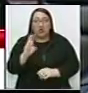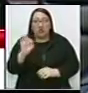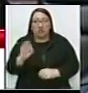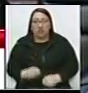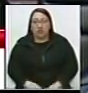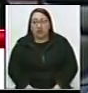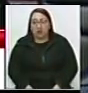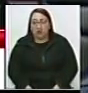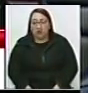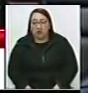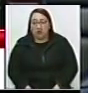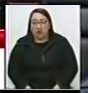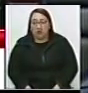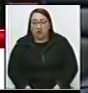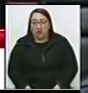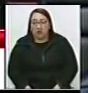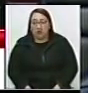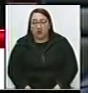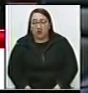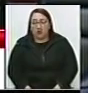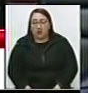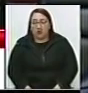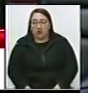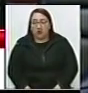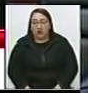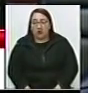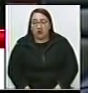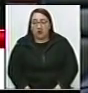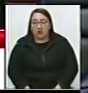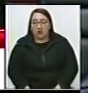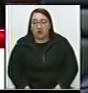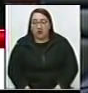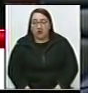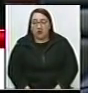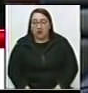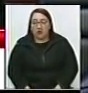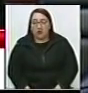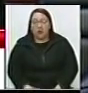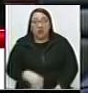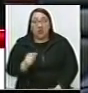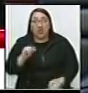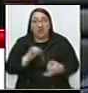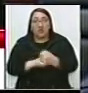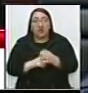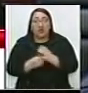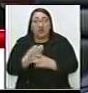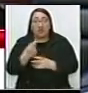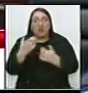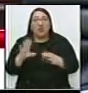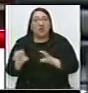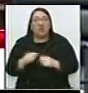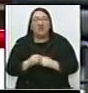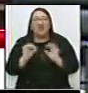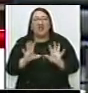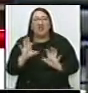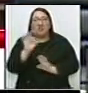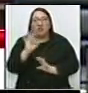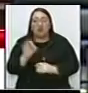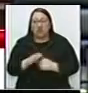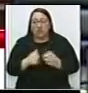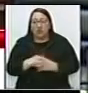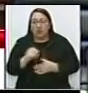15.2% del gobierno nacional y los gobiernos subnacionales. Y a septiembre se ha ejecutado el 10%